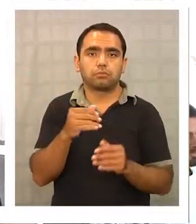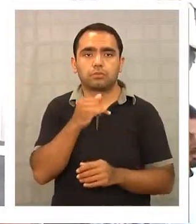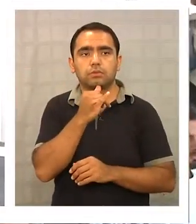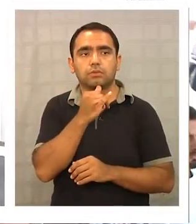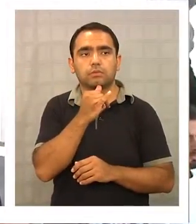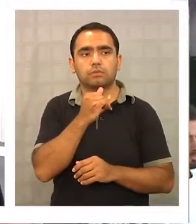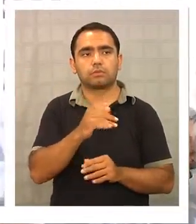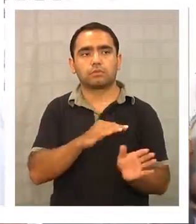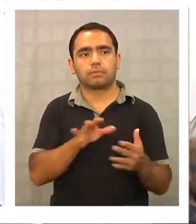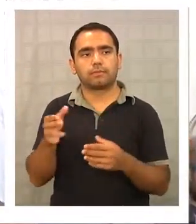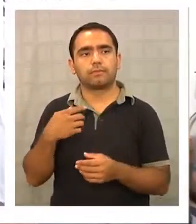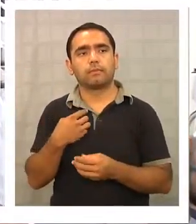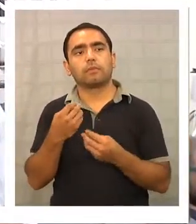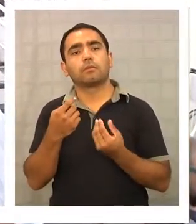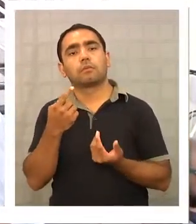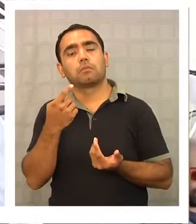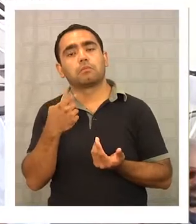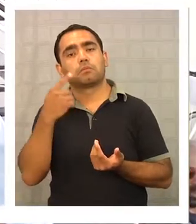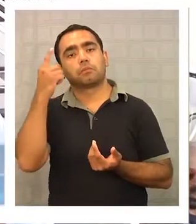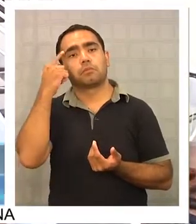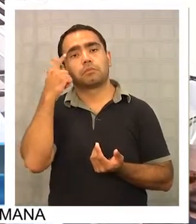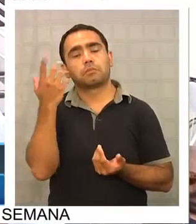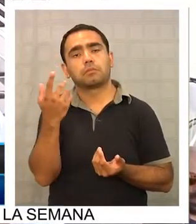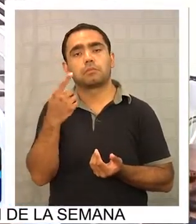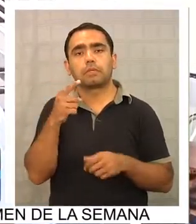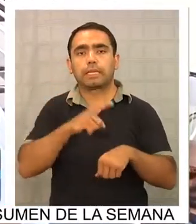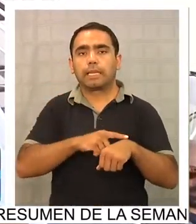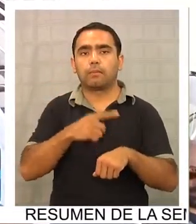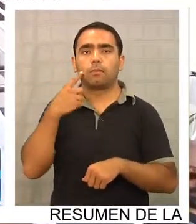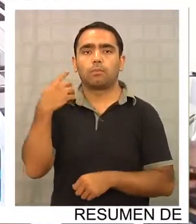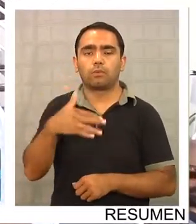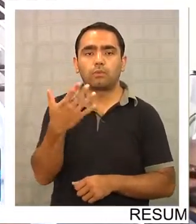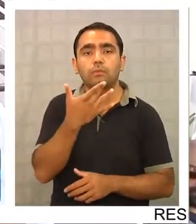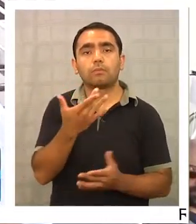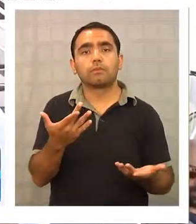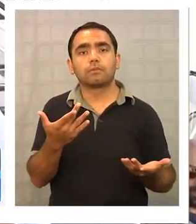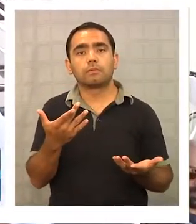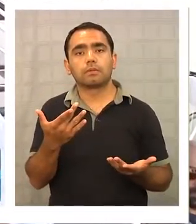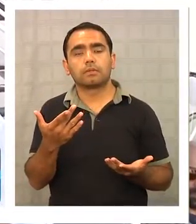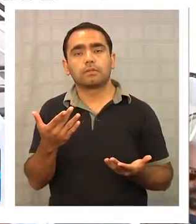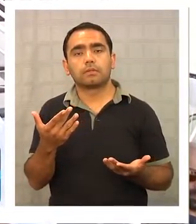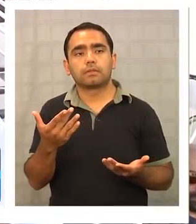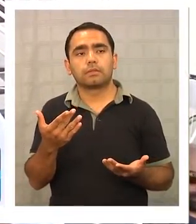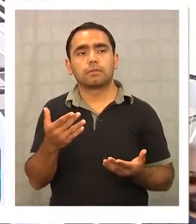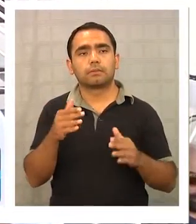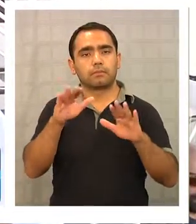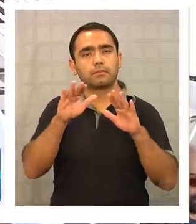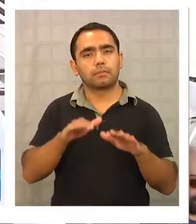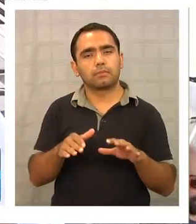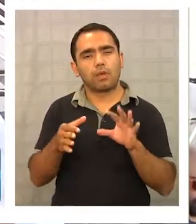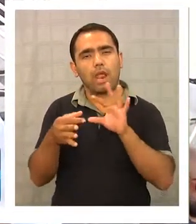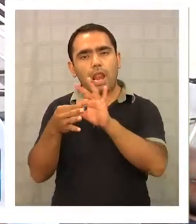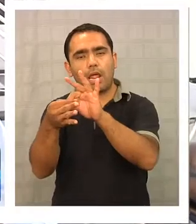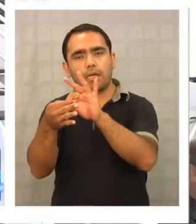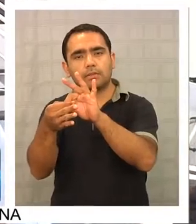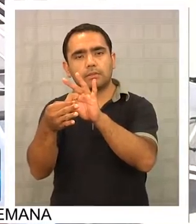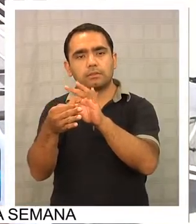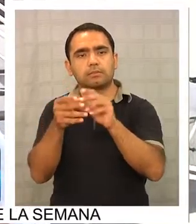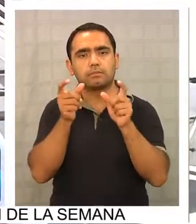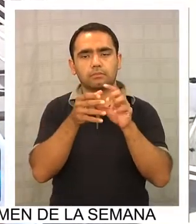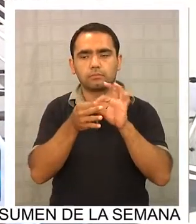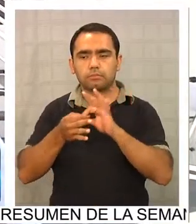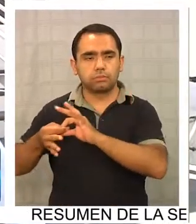es poco lo que se ve en cuanto a arte. Me da la instancia para conocerlo, participar, ayudarlo. ¿Tú vas a participar en la